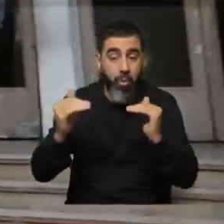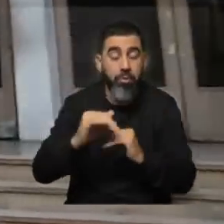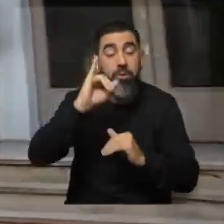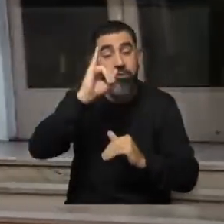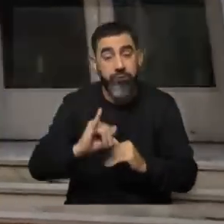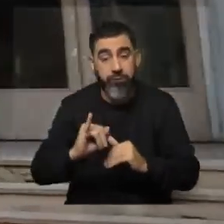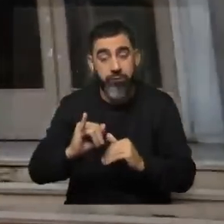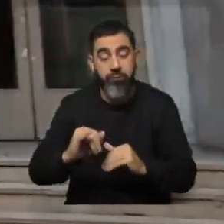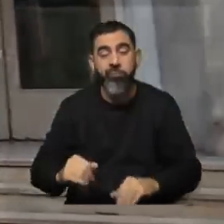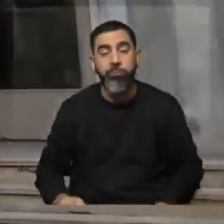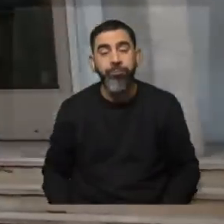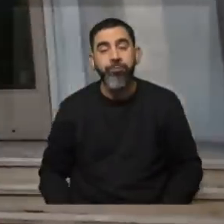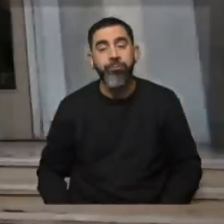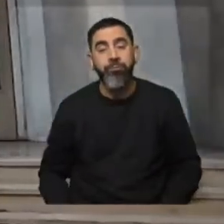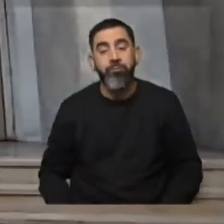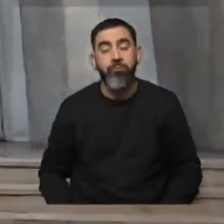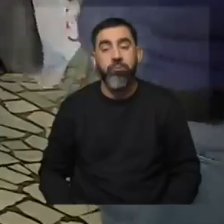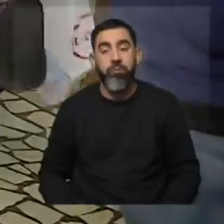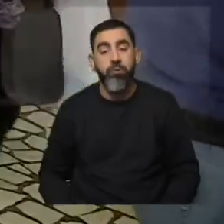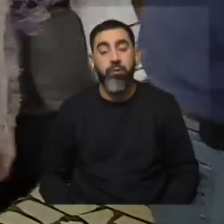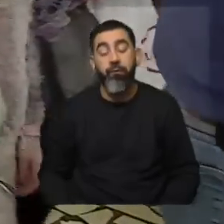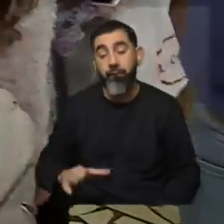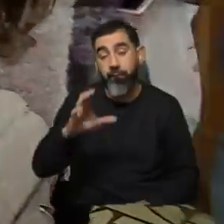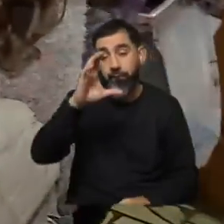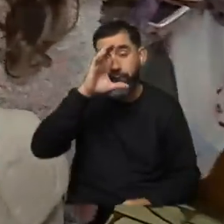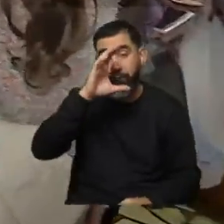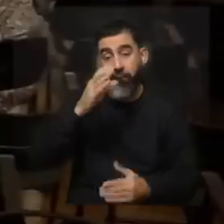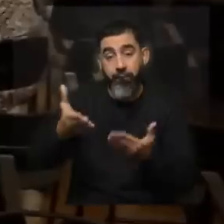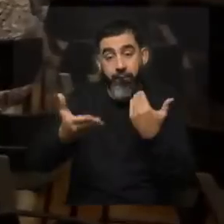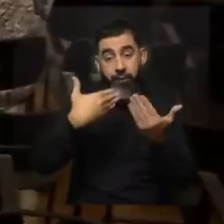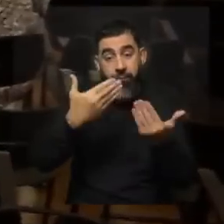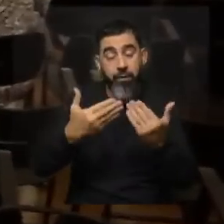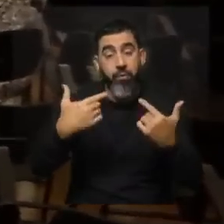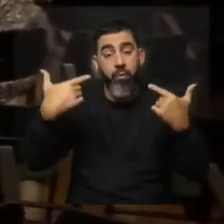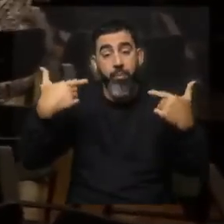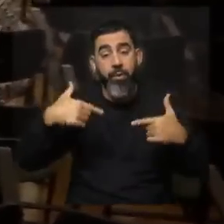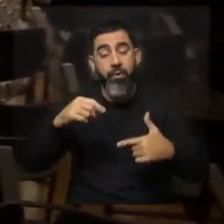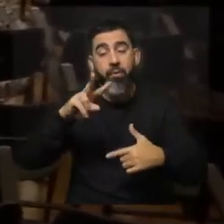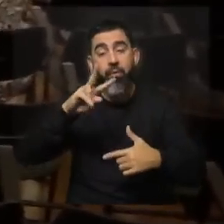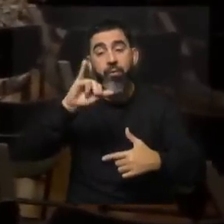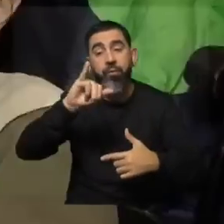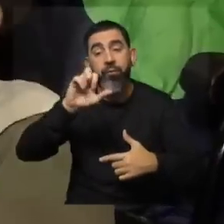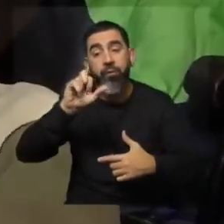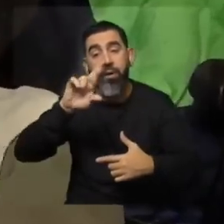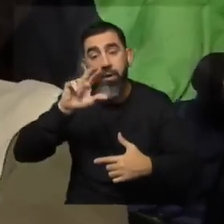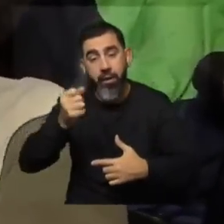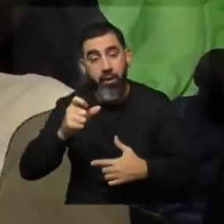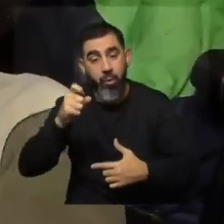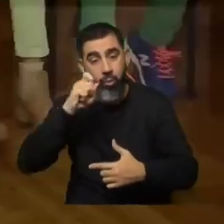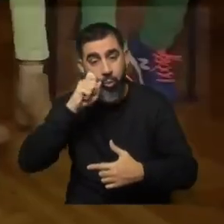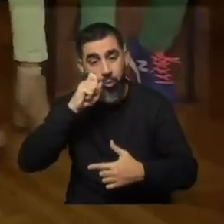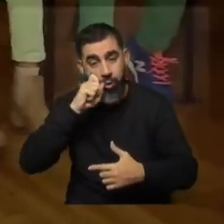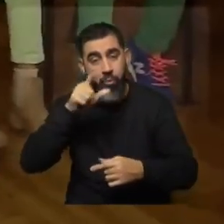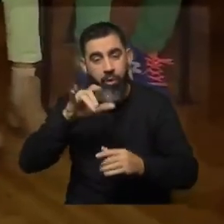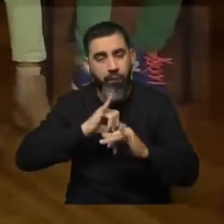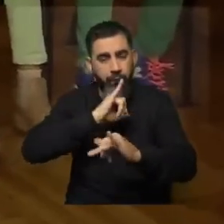por esto en algún momento nosotros durante el mes de febrero conversando con con el ministro Viera y a su vez este para que él pudiera tener